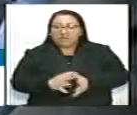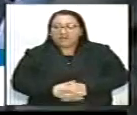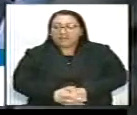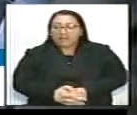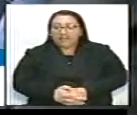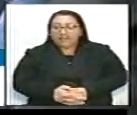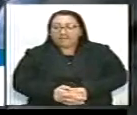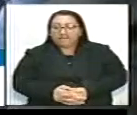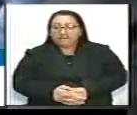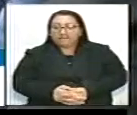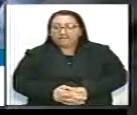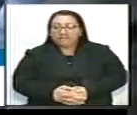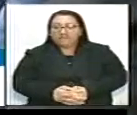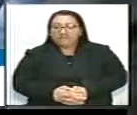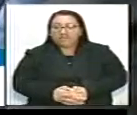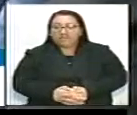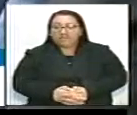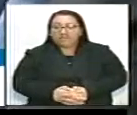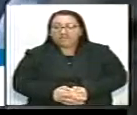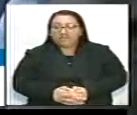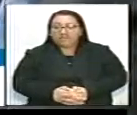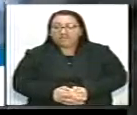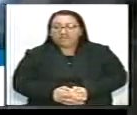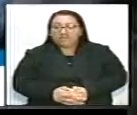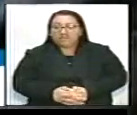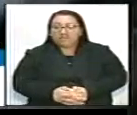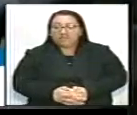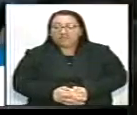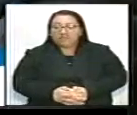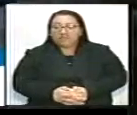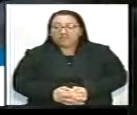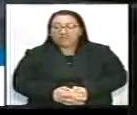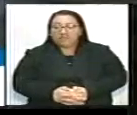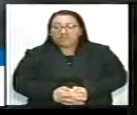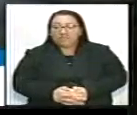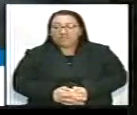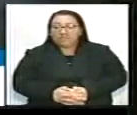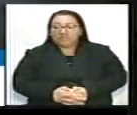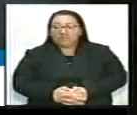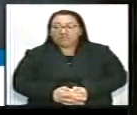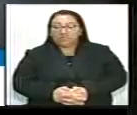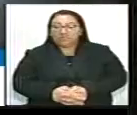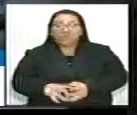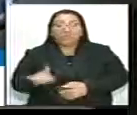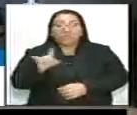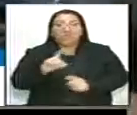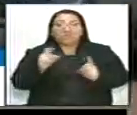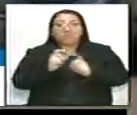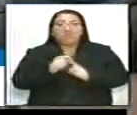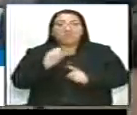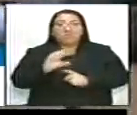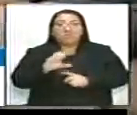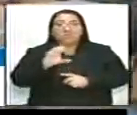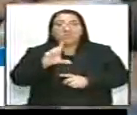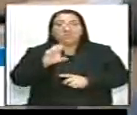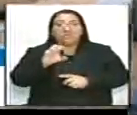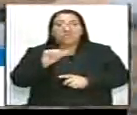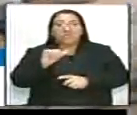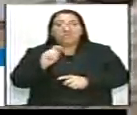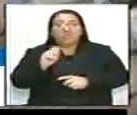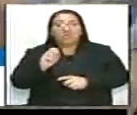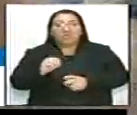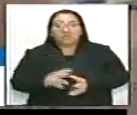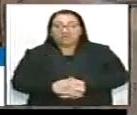Muchas gracias y compartimos su preocupación. Tiene el uso de la palabra el congresista Clayton Galván.